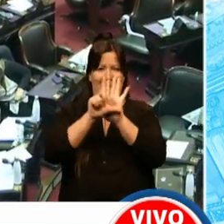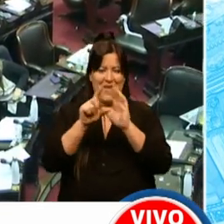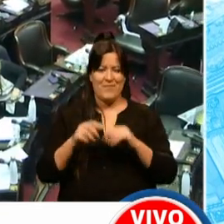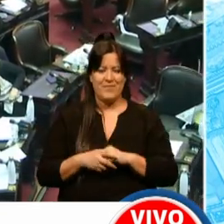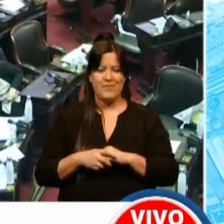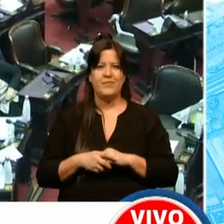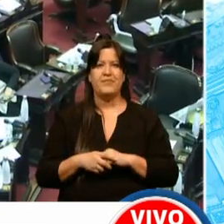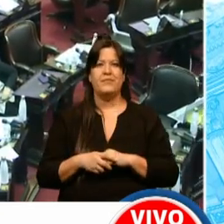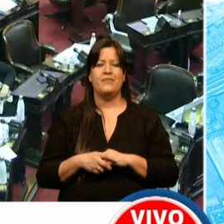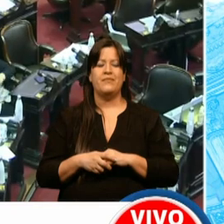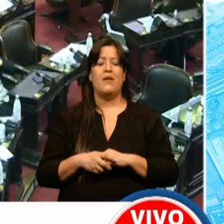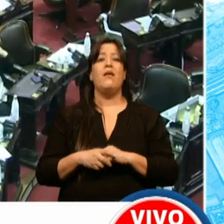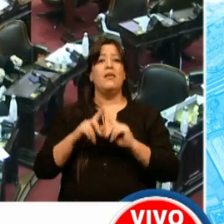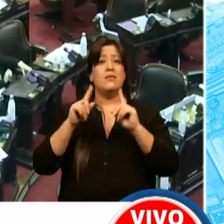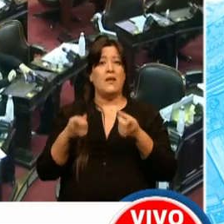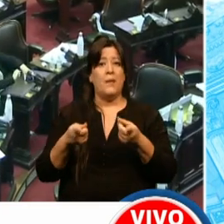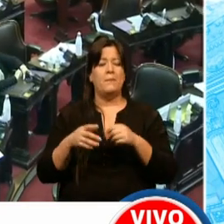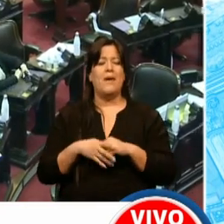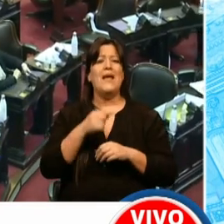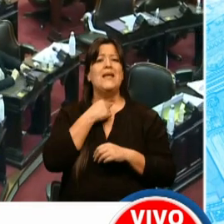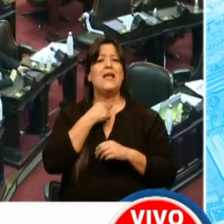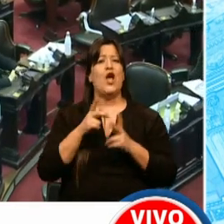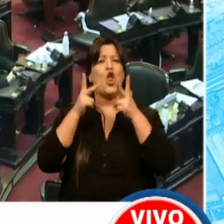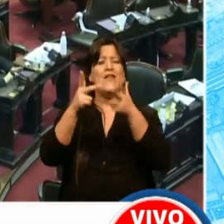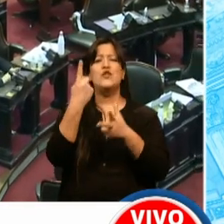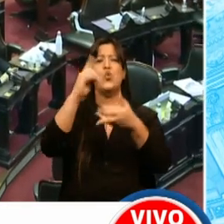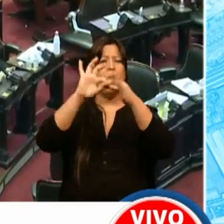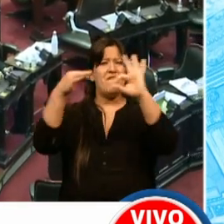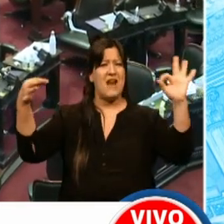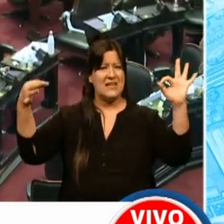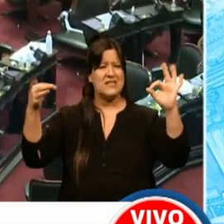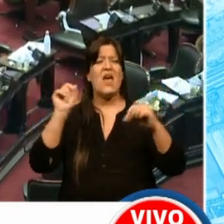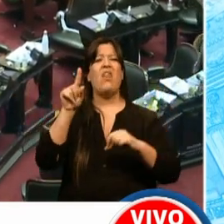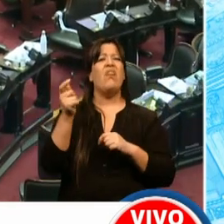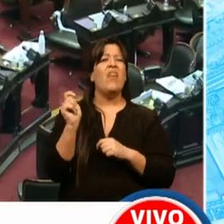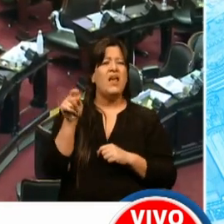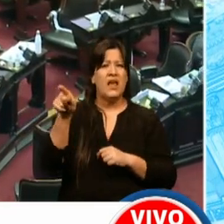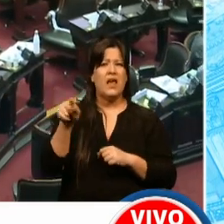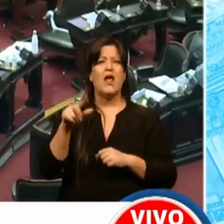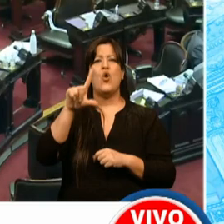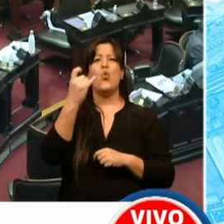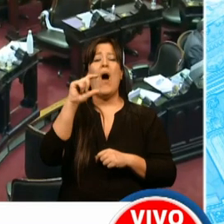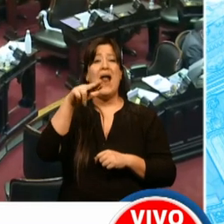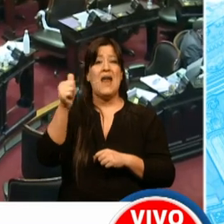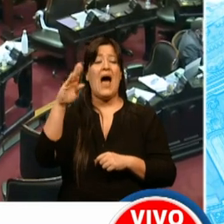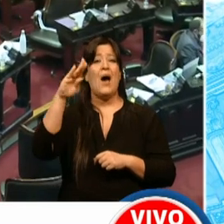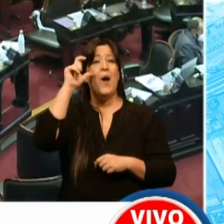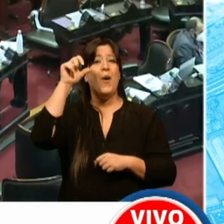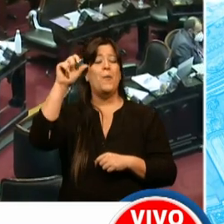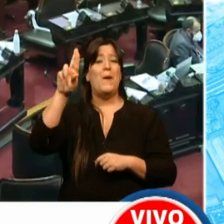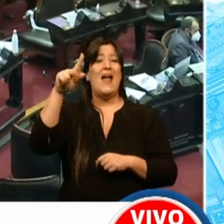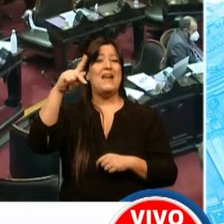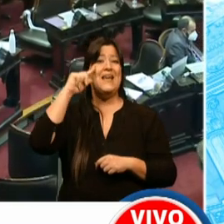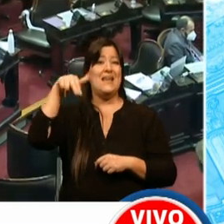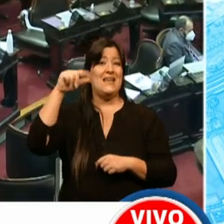adelante también quiero decir una frase de lohana berkins que solía decir que